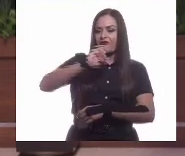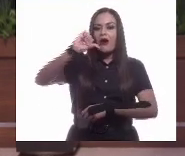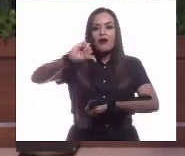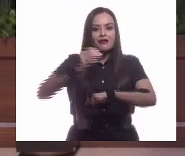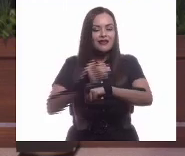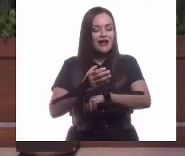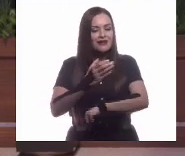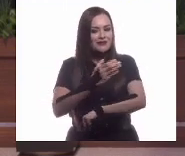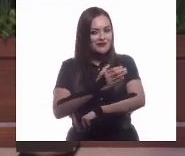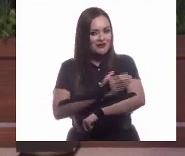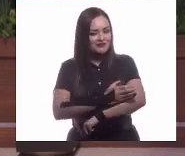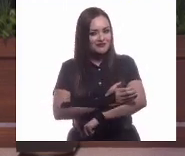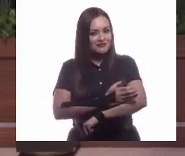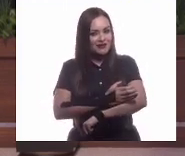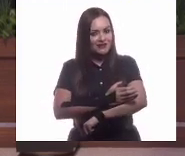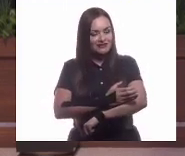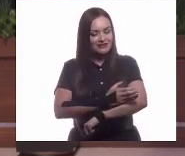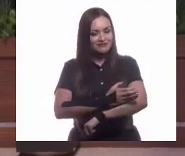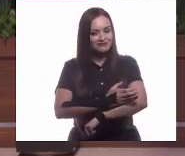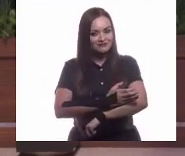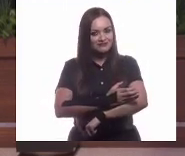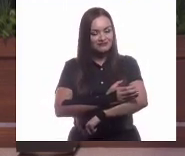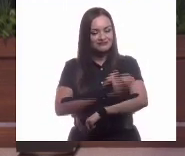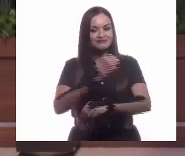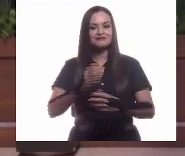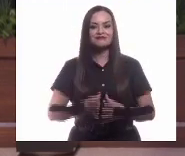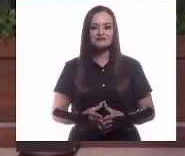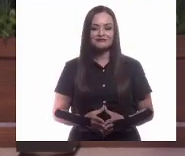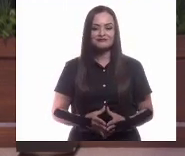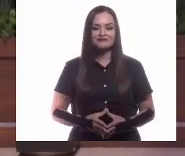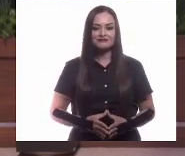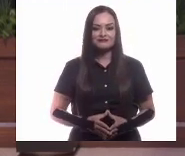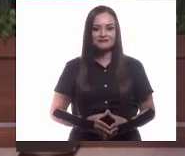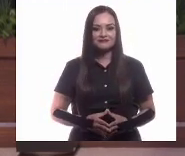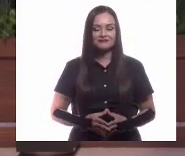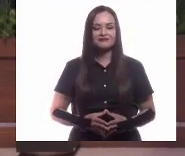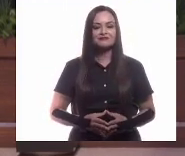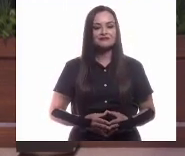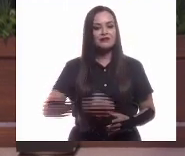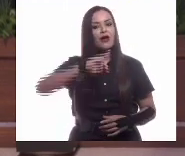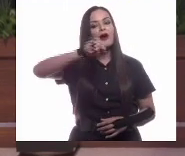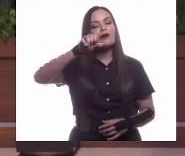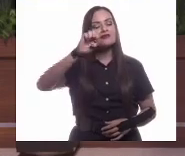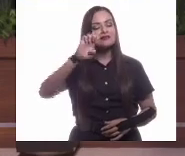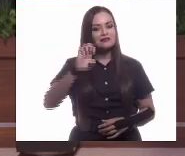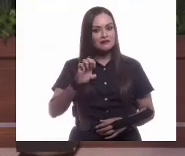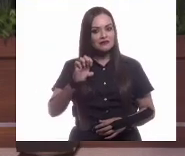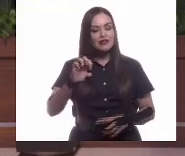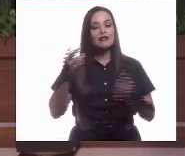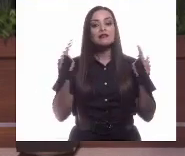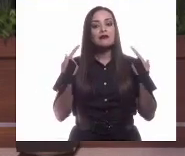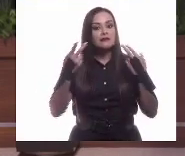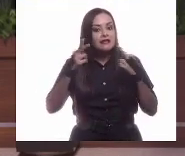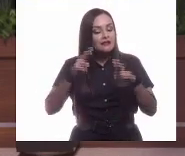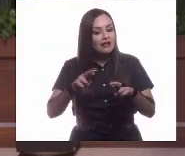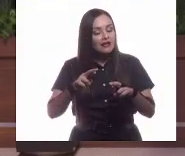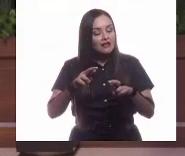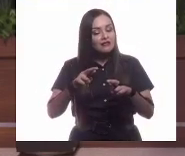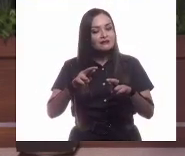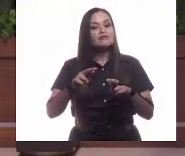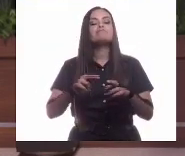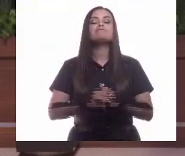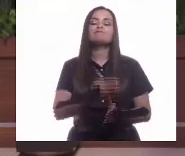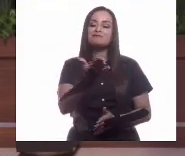hoy en representación del señor secretario de Marina, almirante José Rafael Ojeda Durán, y representando, por supuesto, a nuestras